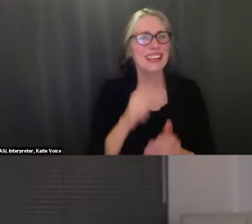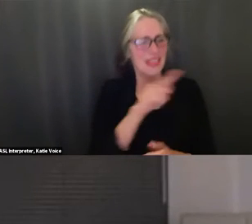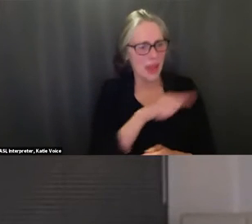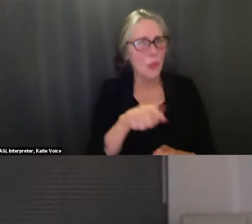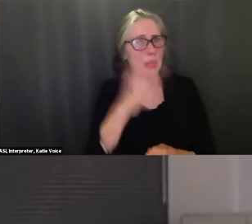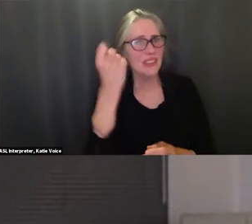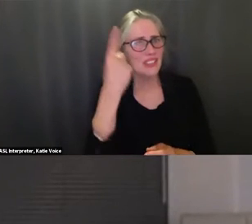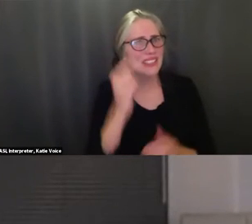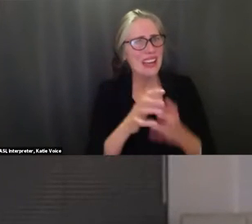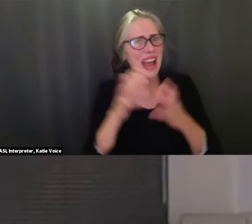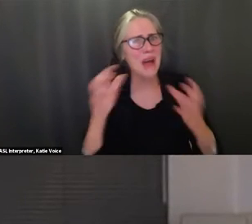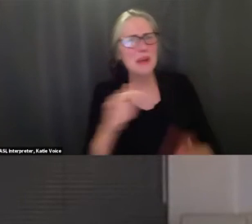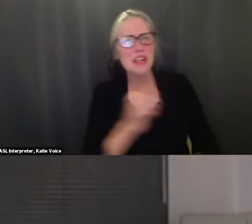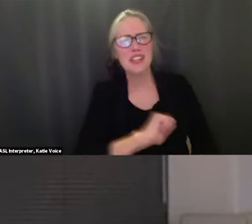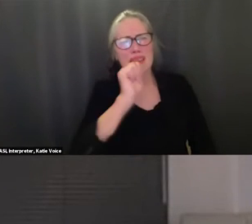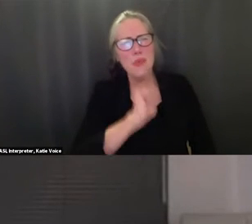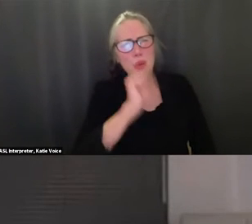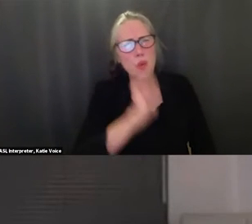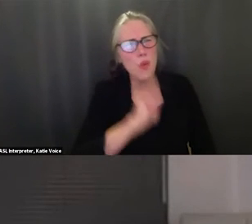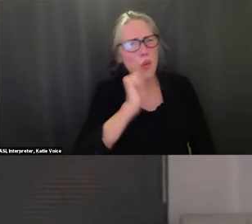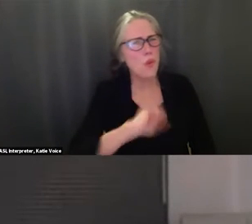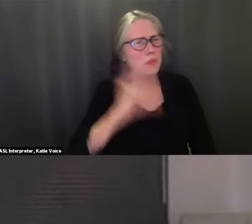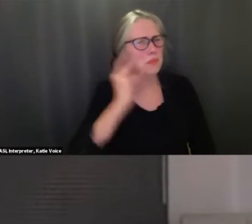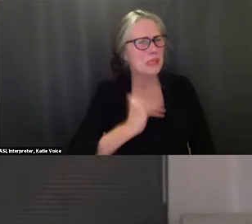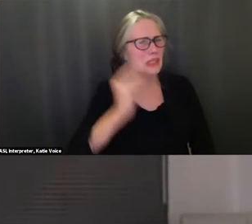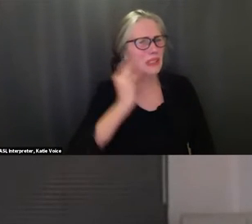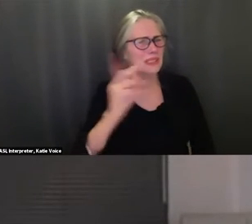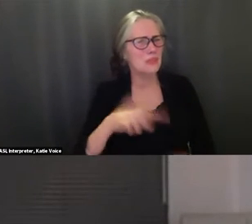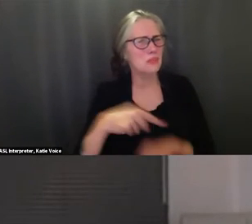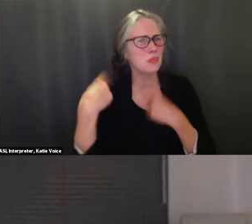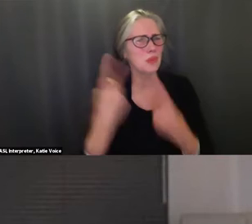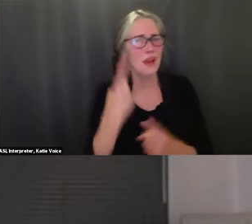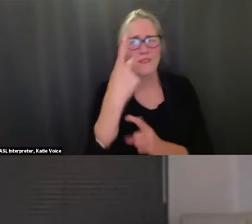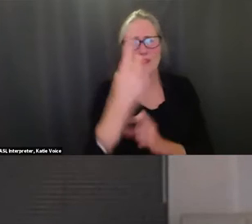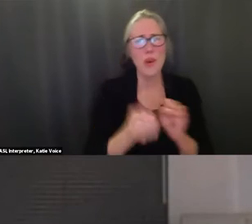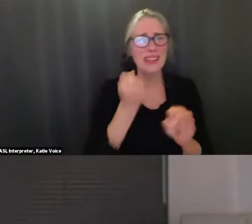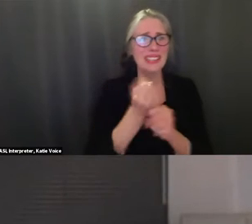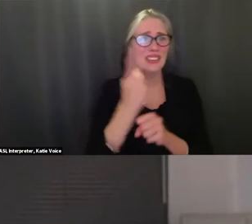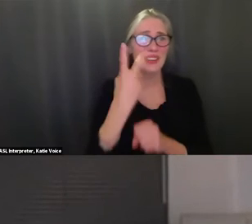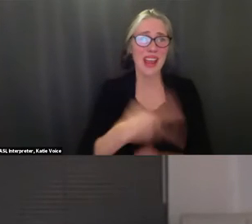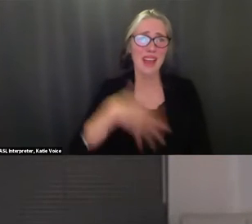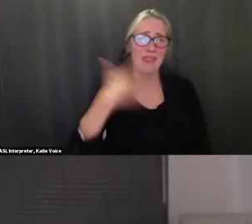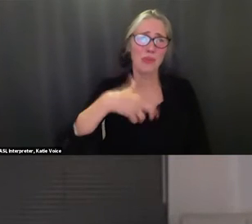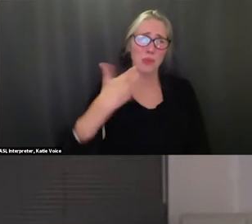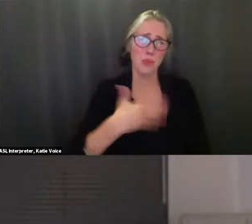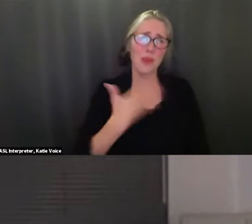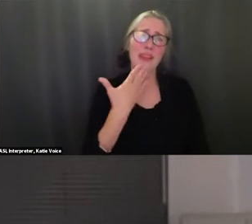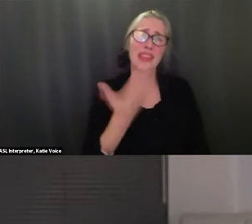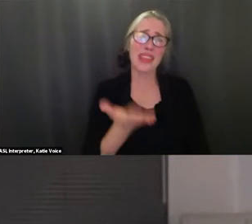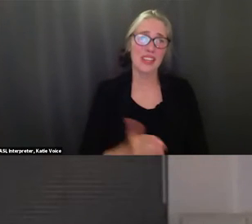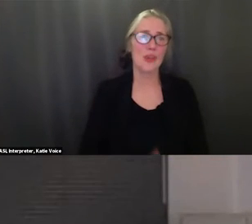posible cuánto ellos han pasado durante este año y medio. Gracias.